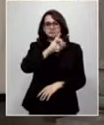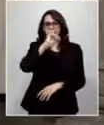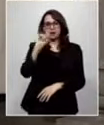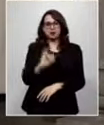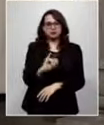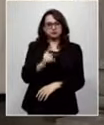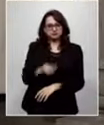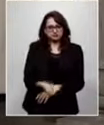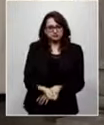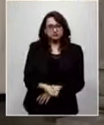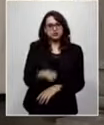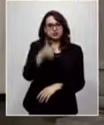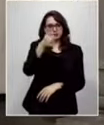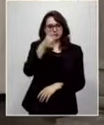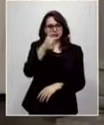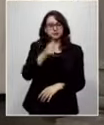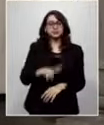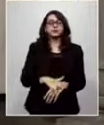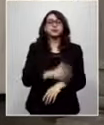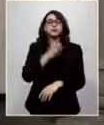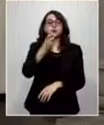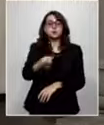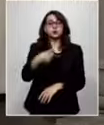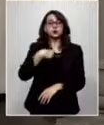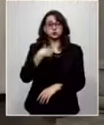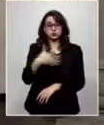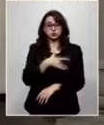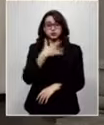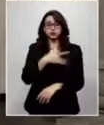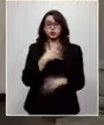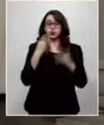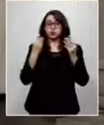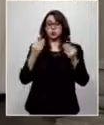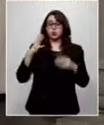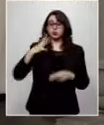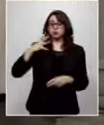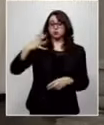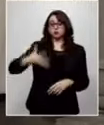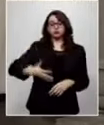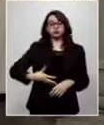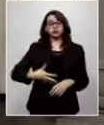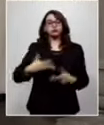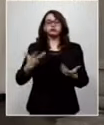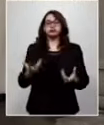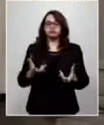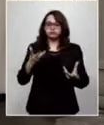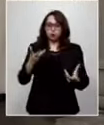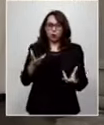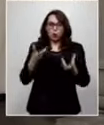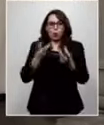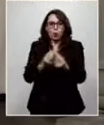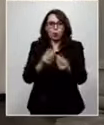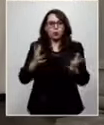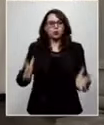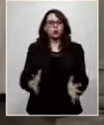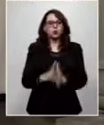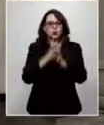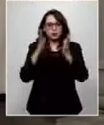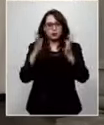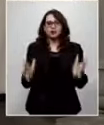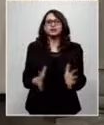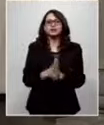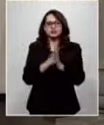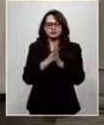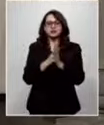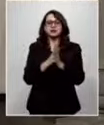nuestro país. Por ello considero un gran honor para la Suprema Corte participar en este esfuerzo del